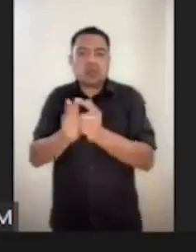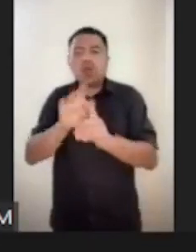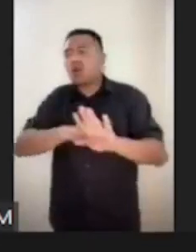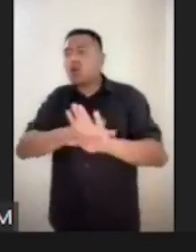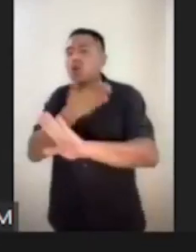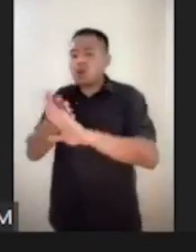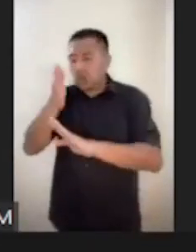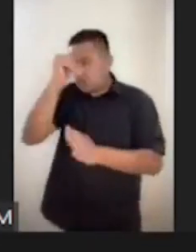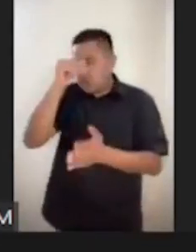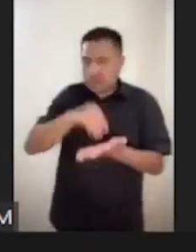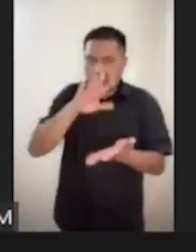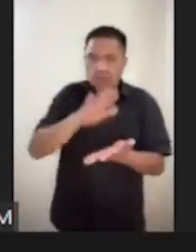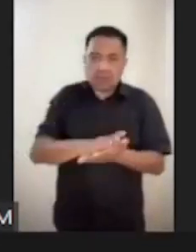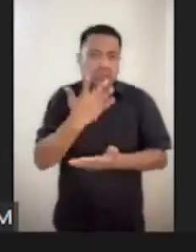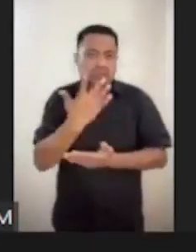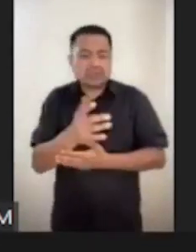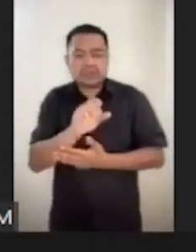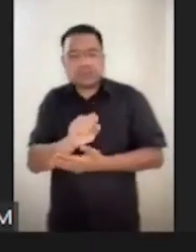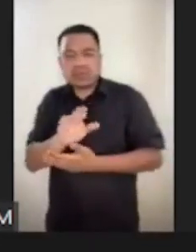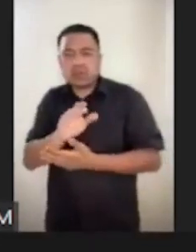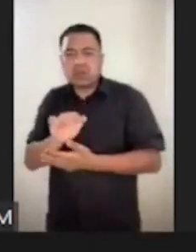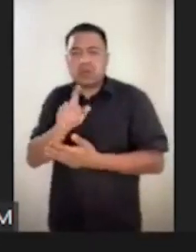del acuerdo 5 diagonal CQD diagonal